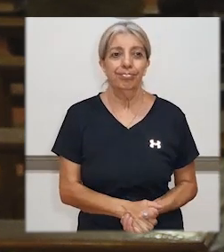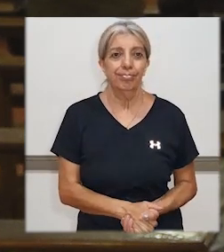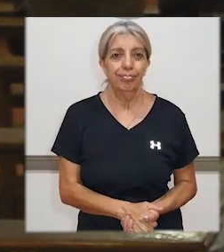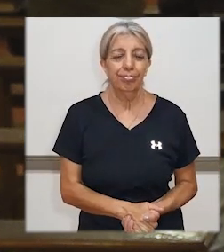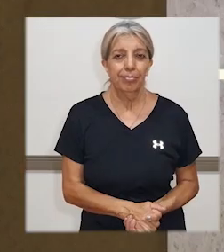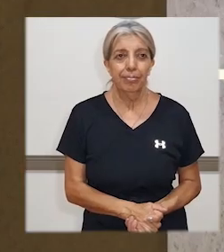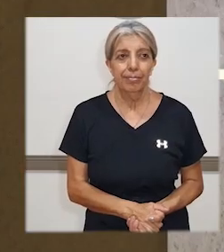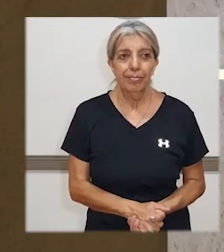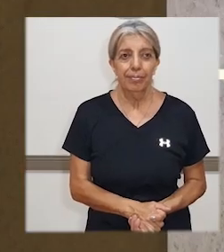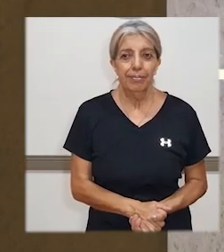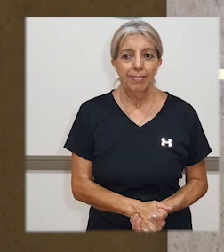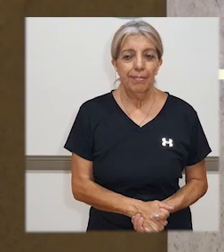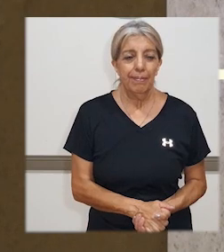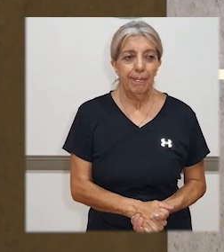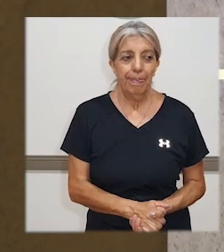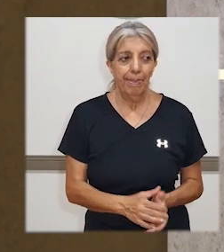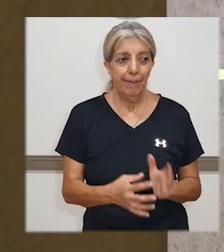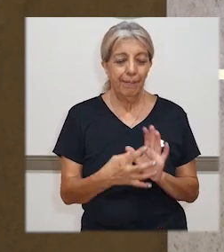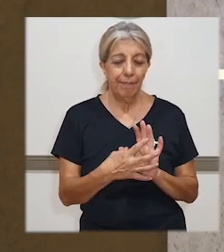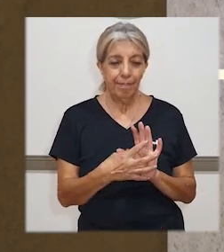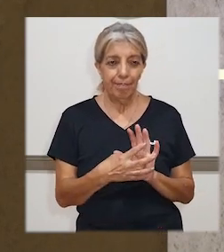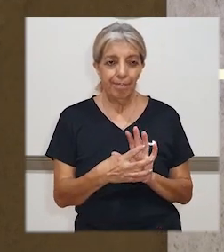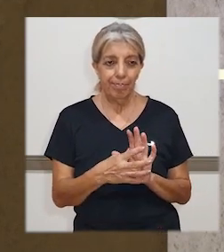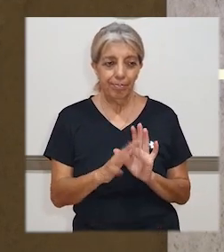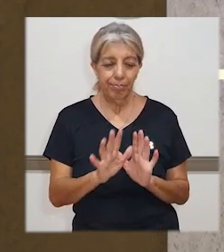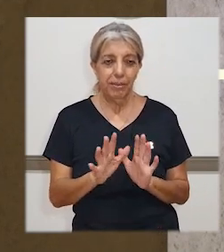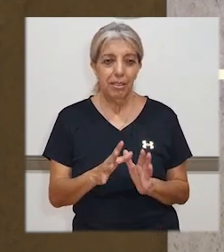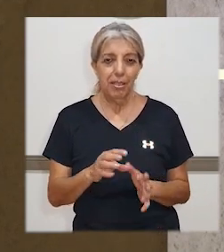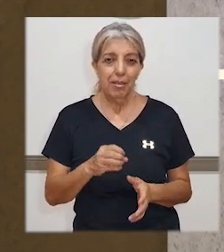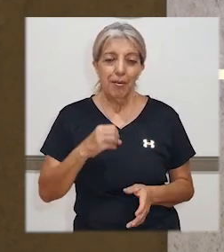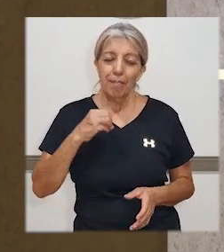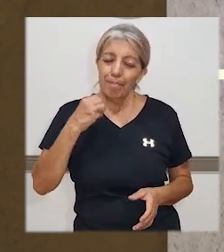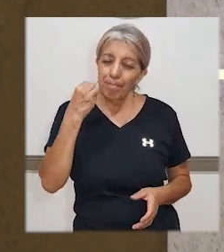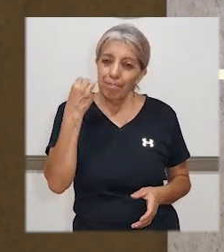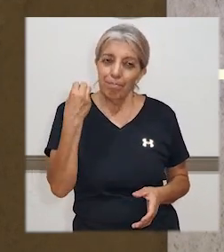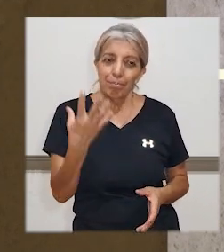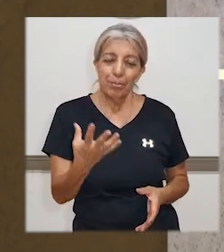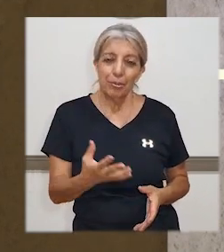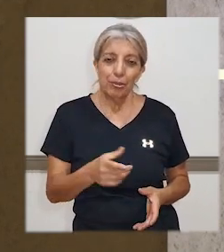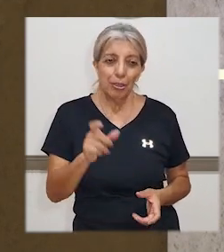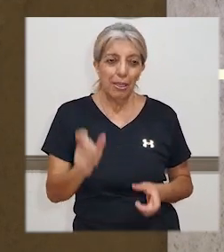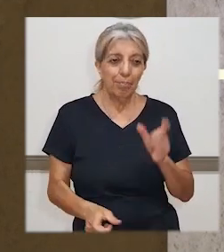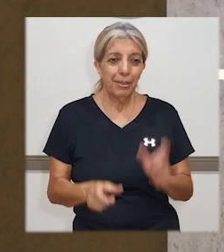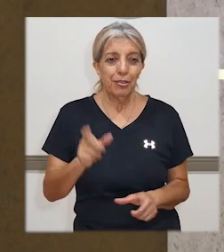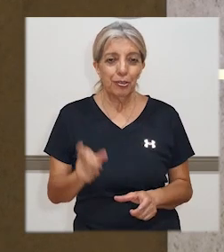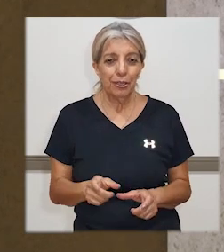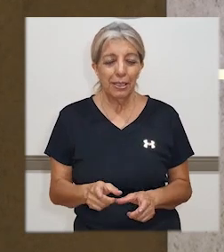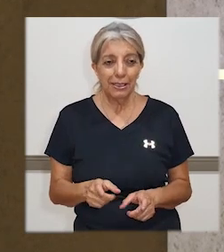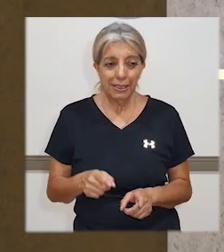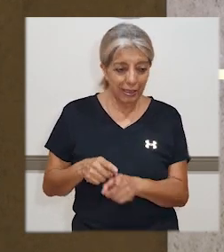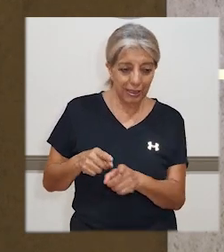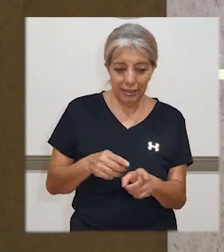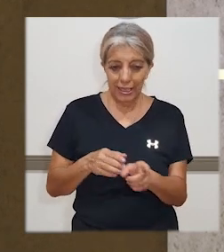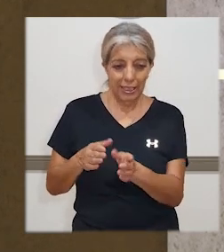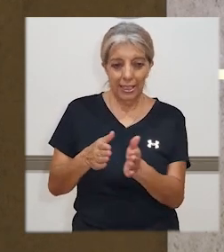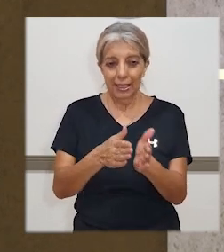corazón. Por la fidelidad de los que ya han abrazado un proyecto de vida para que imiten